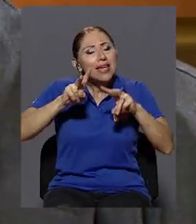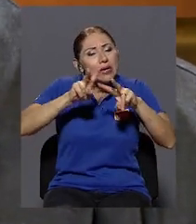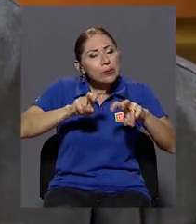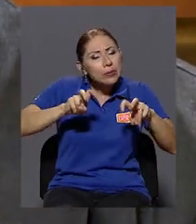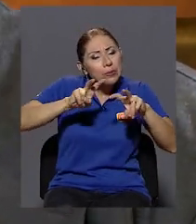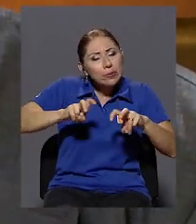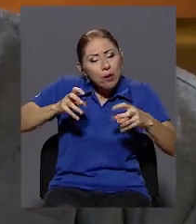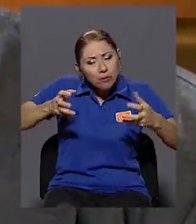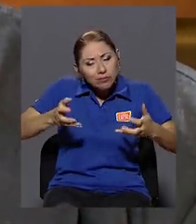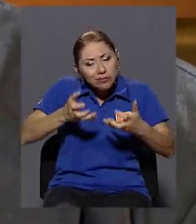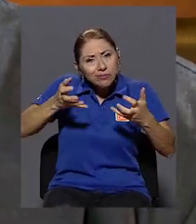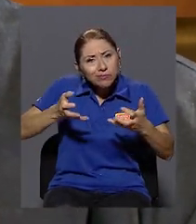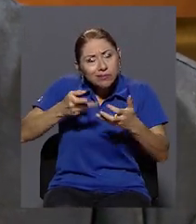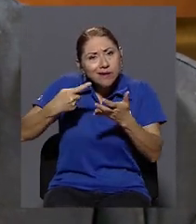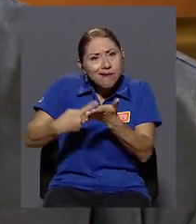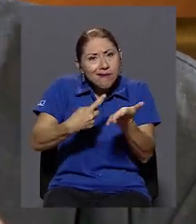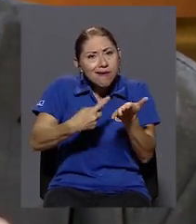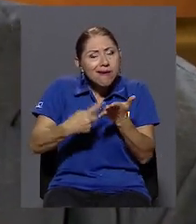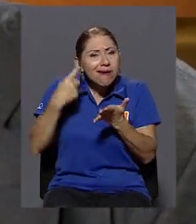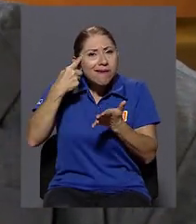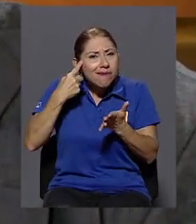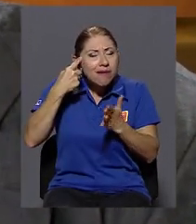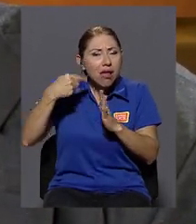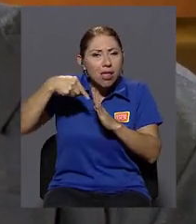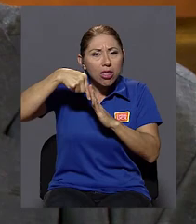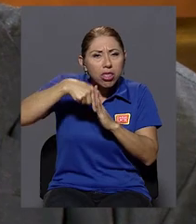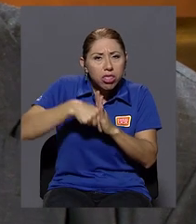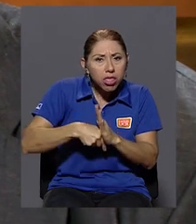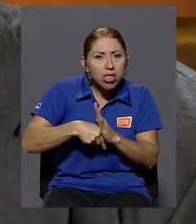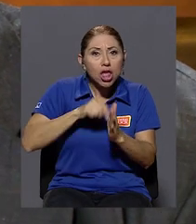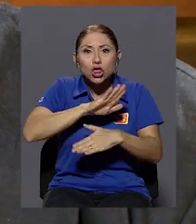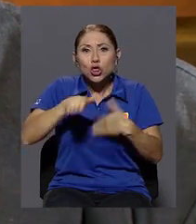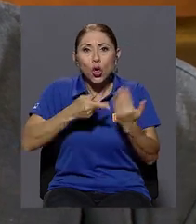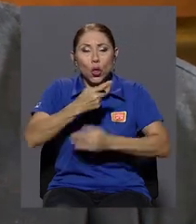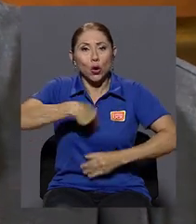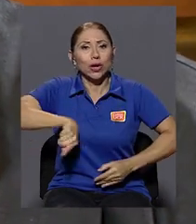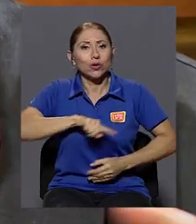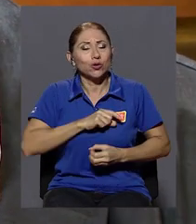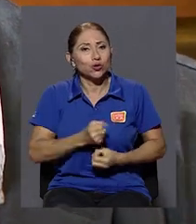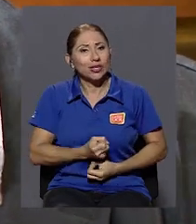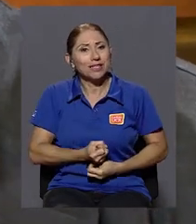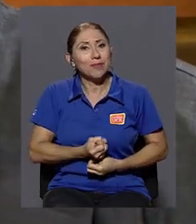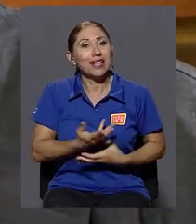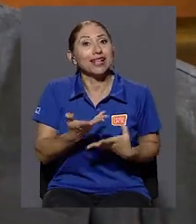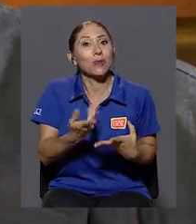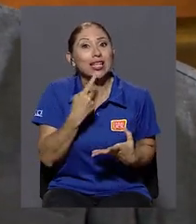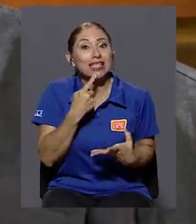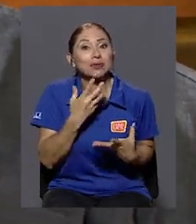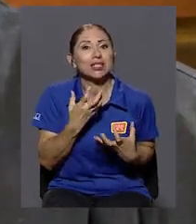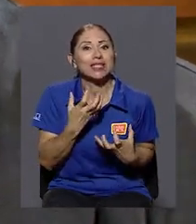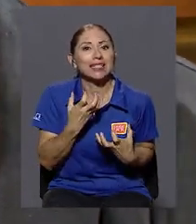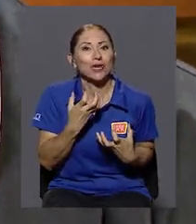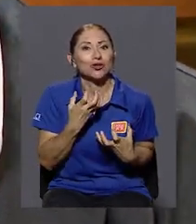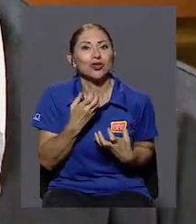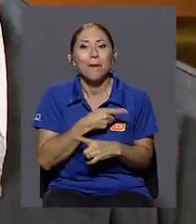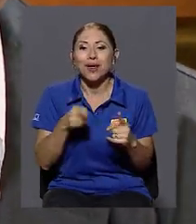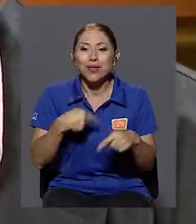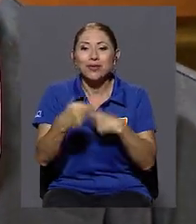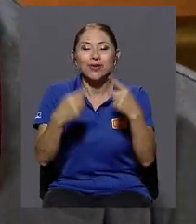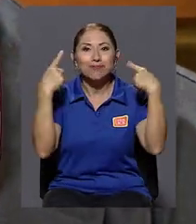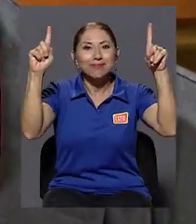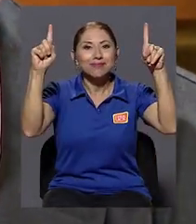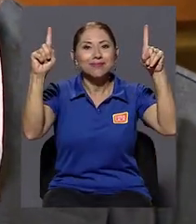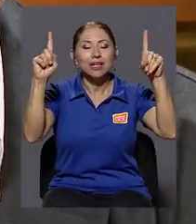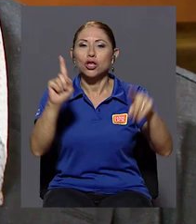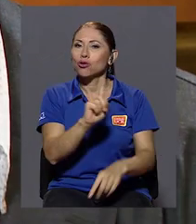profundizando, analizando, reflexionando sobre cómo todo esto que nosotros expresamos como deseos se vuelve una